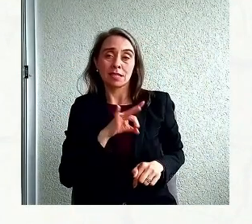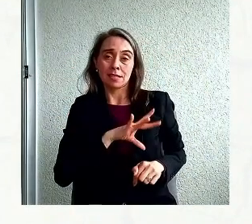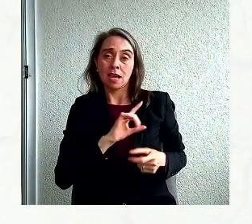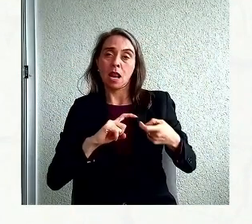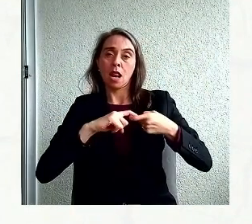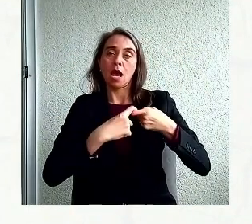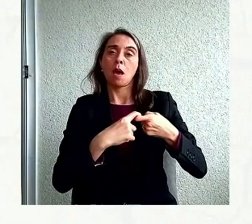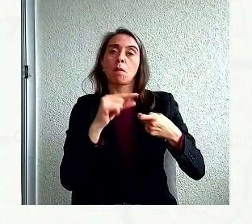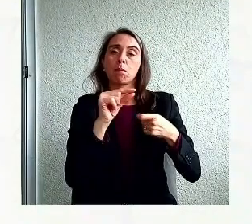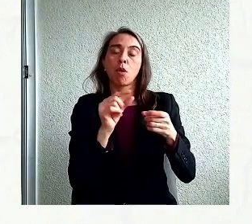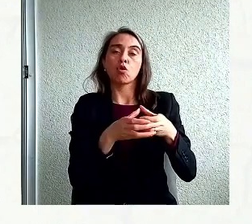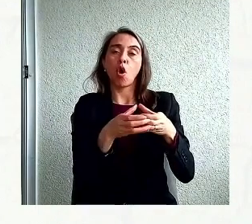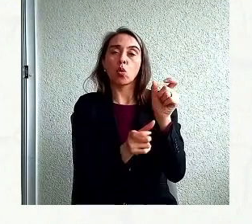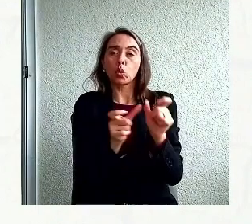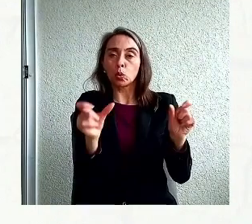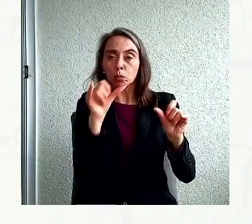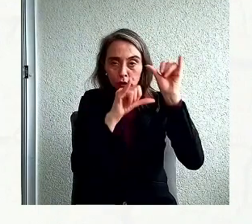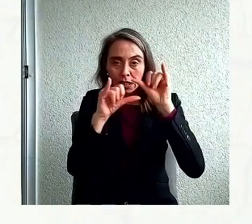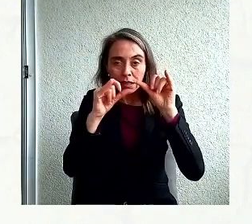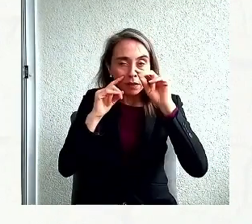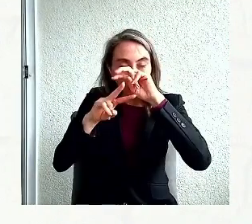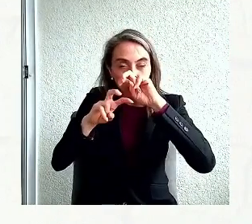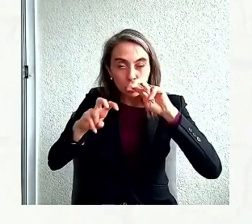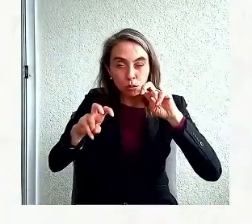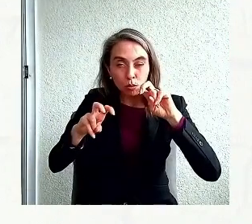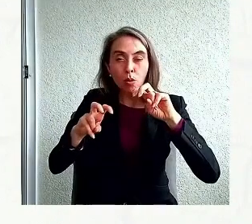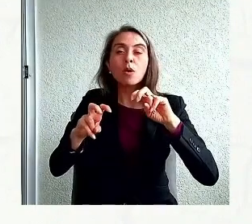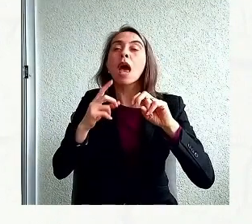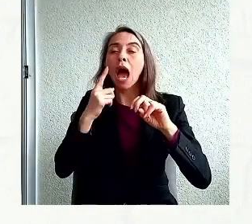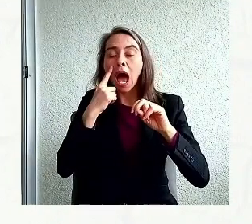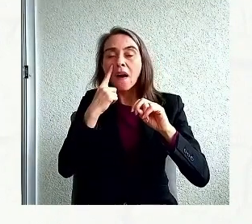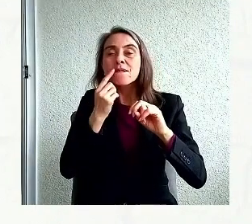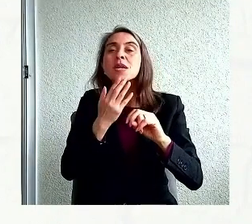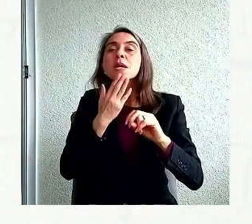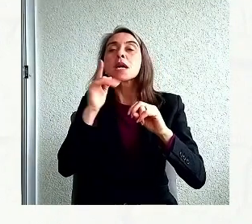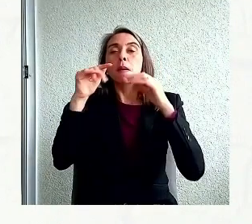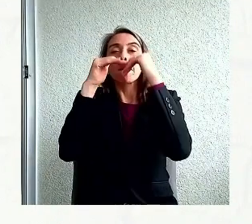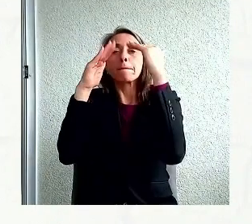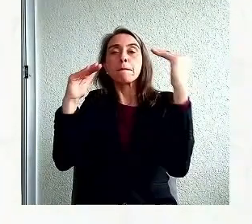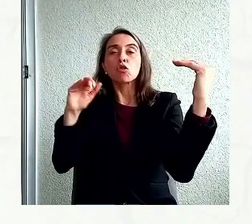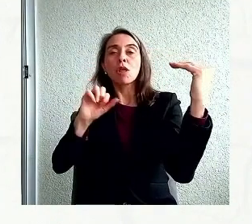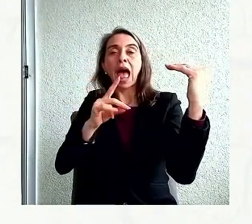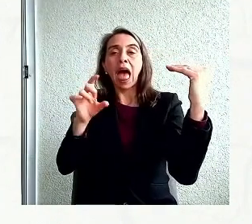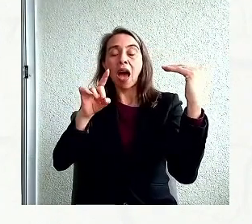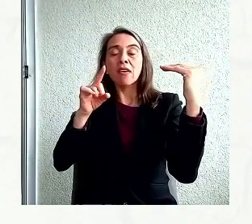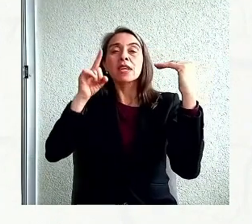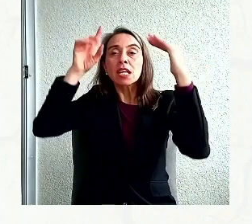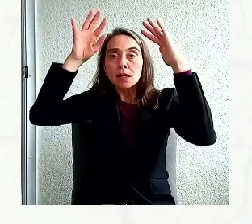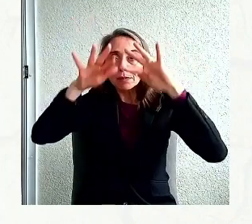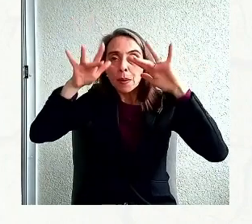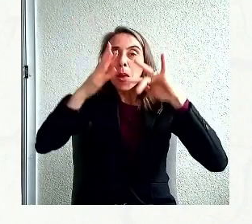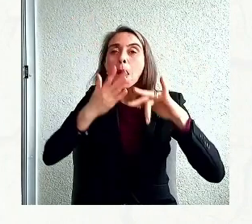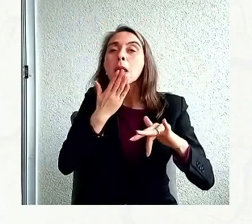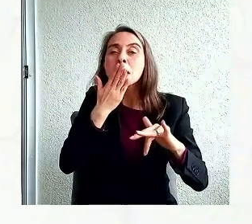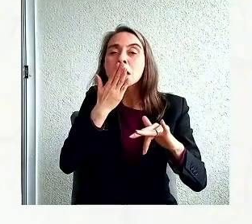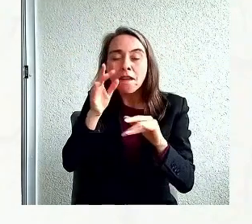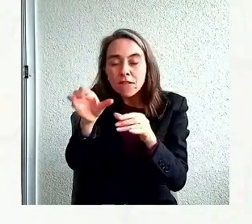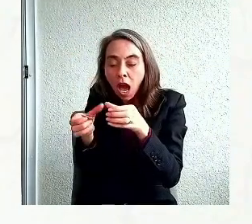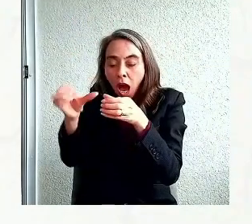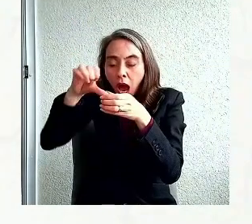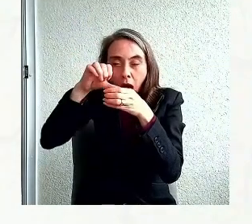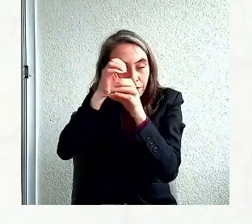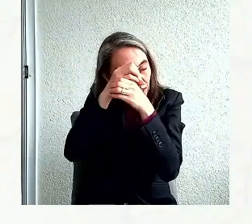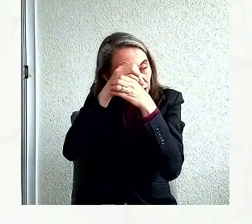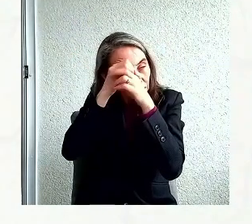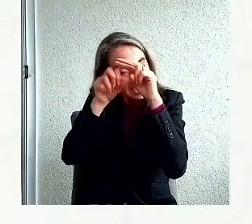con esta visión, con esta, digamos, lógica, los aerosoles atmosféricos, que son partículas absorbentes de la luz, como por ejemplo en el